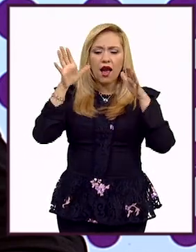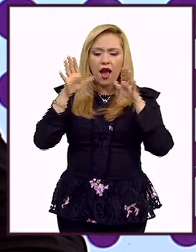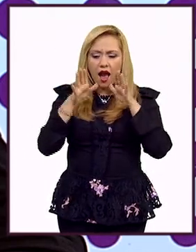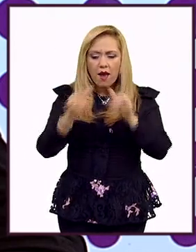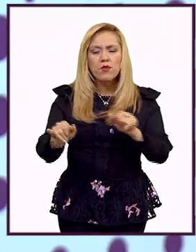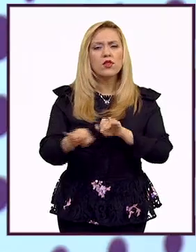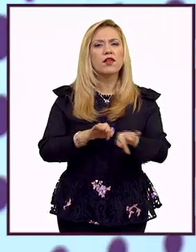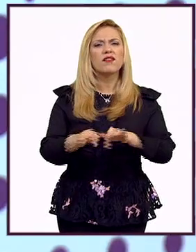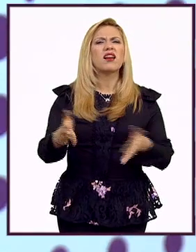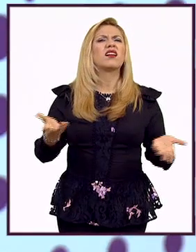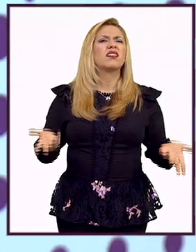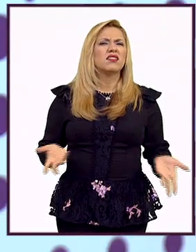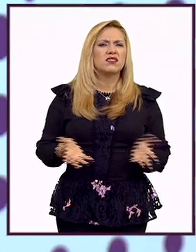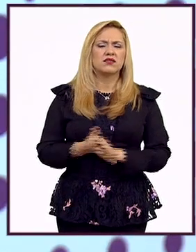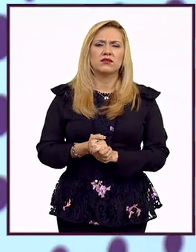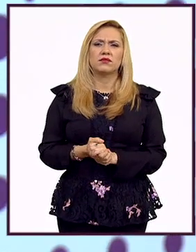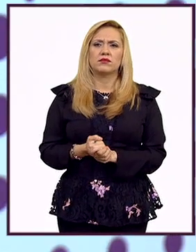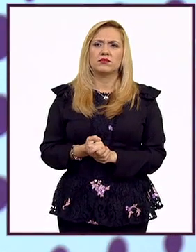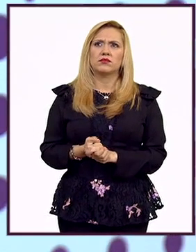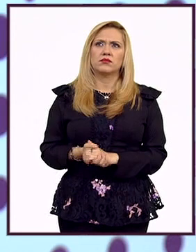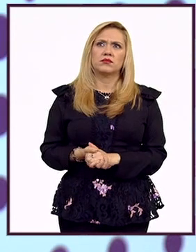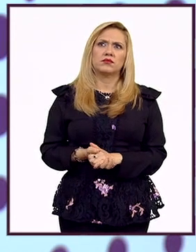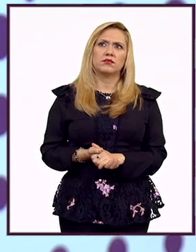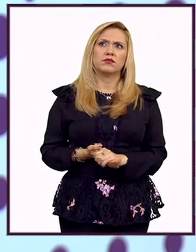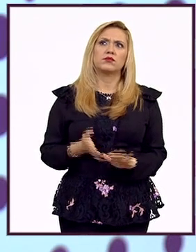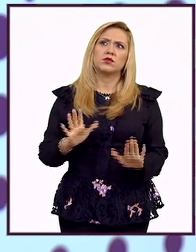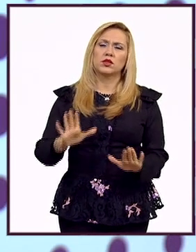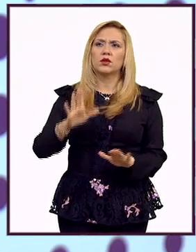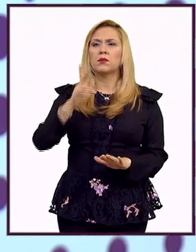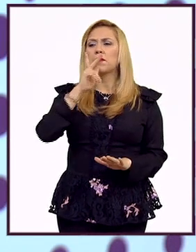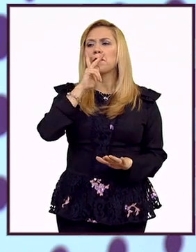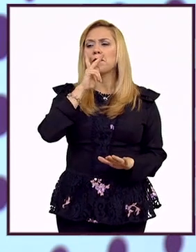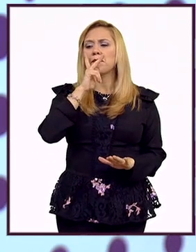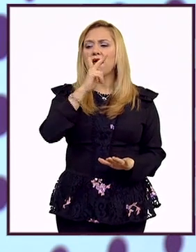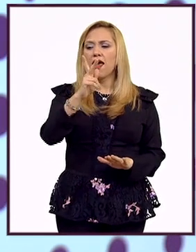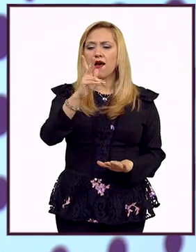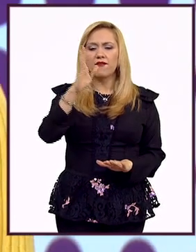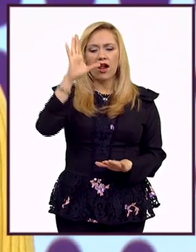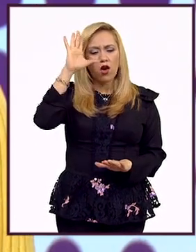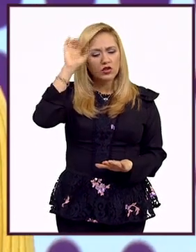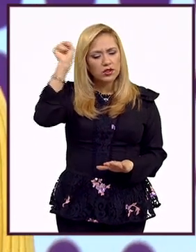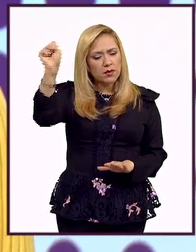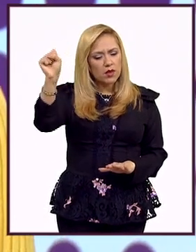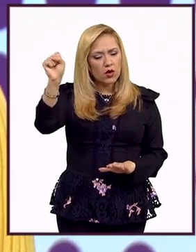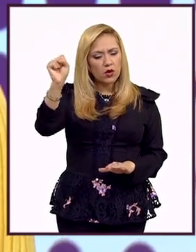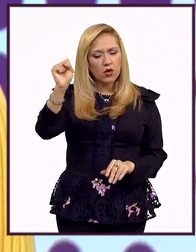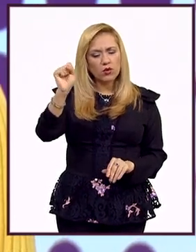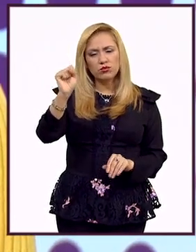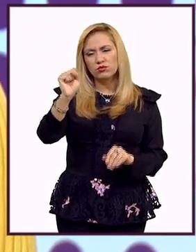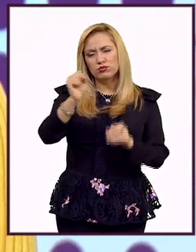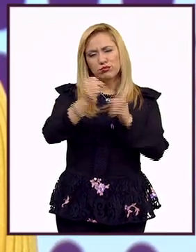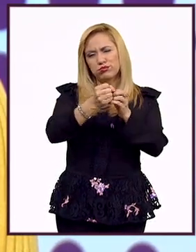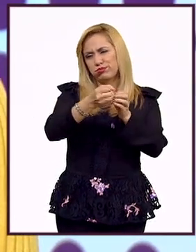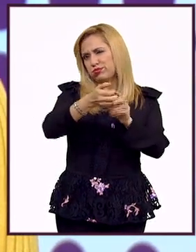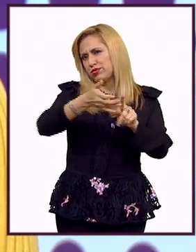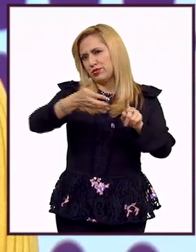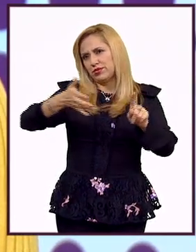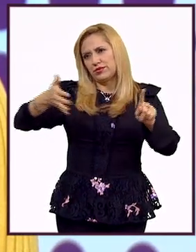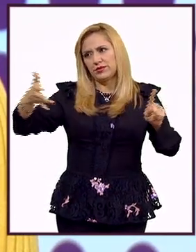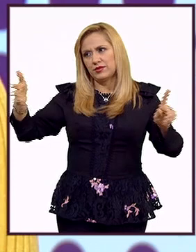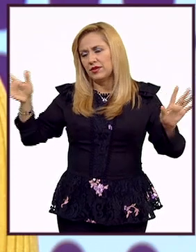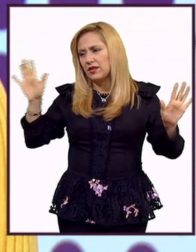rurales? Bueno, pues en realidad el concepto puede ser bastante amplio. Por supuesto, podemos retomar